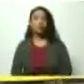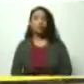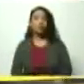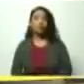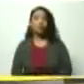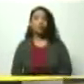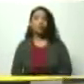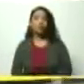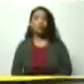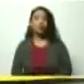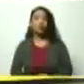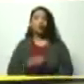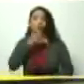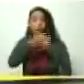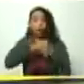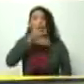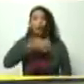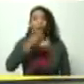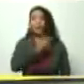buenas tardes presidente